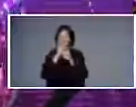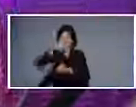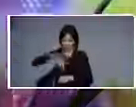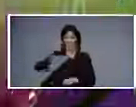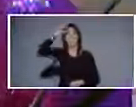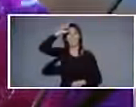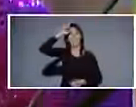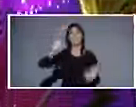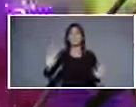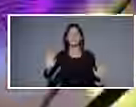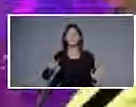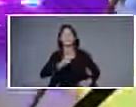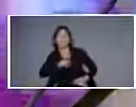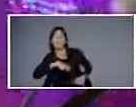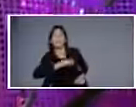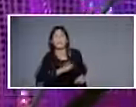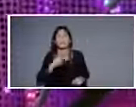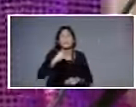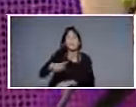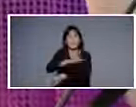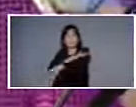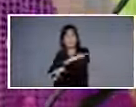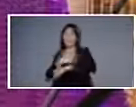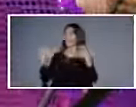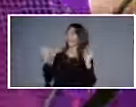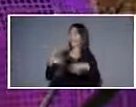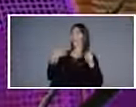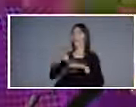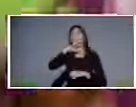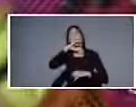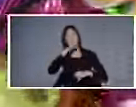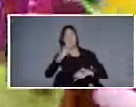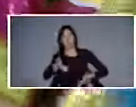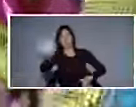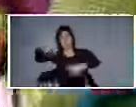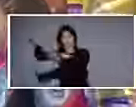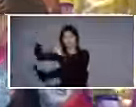trabajar. En España el ministro se alegra de tal disparate